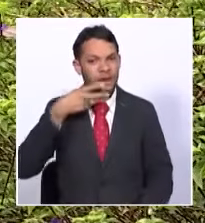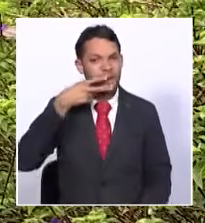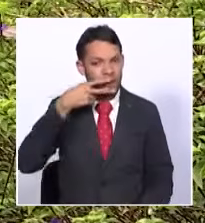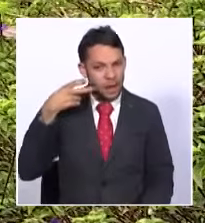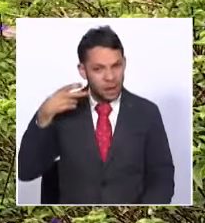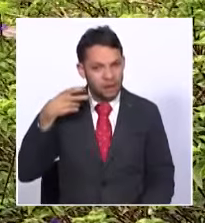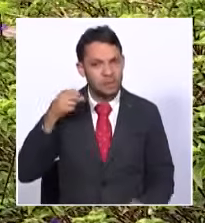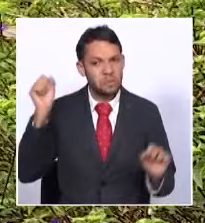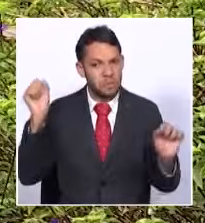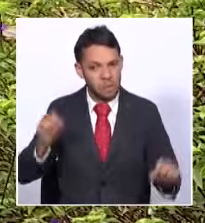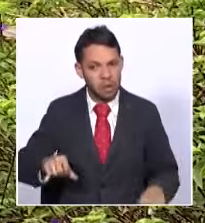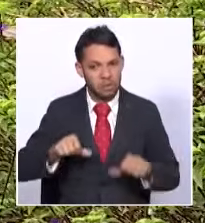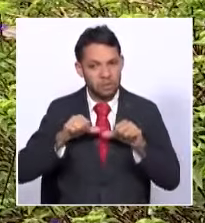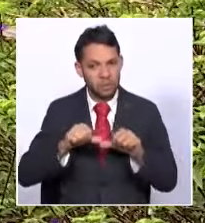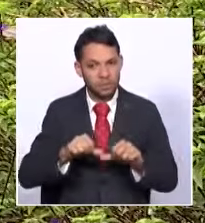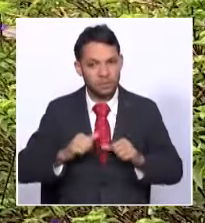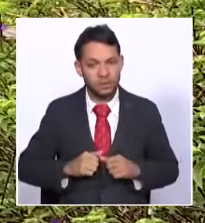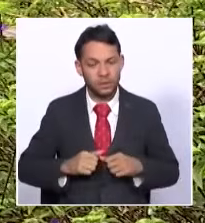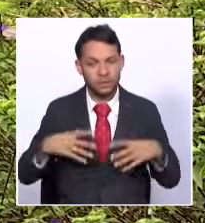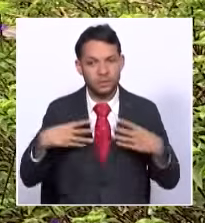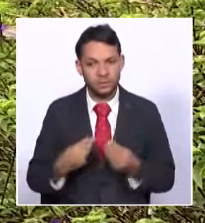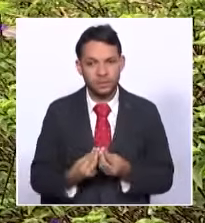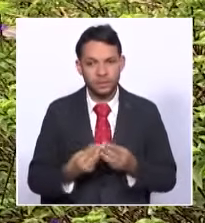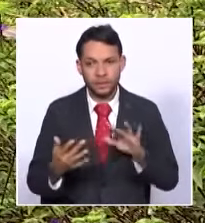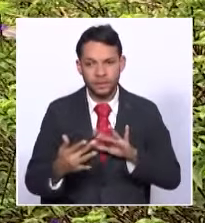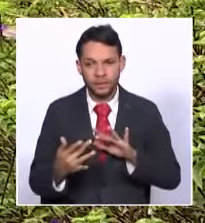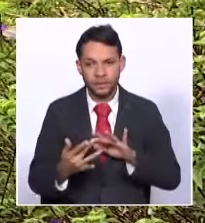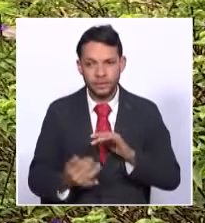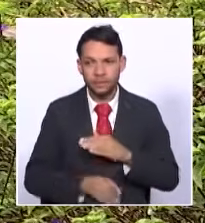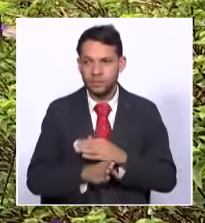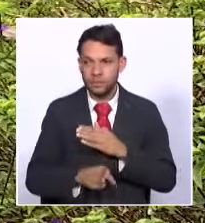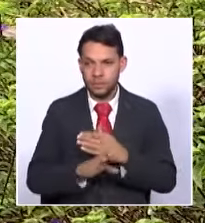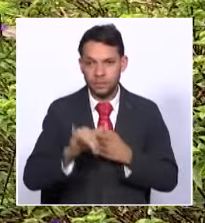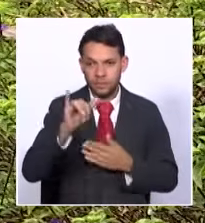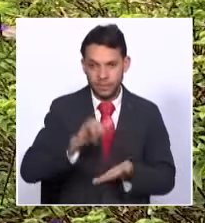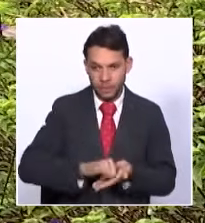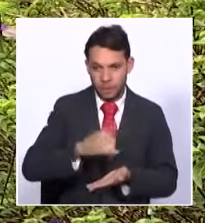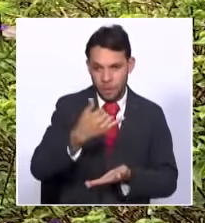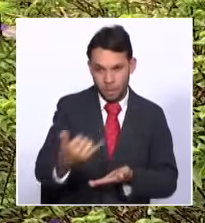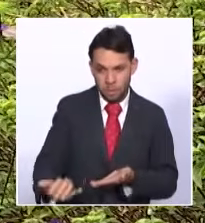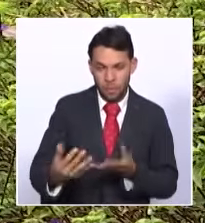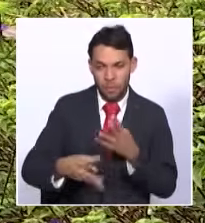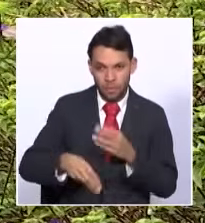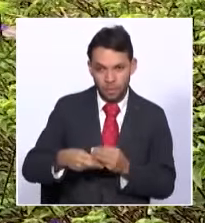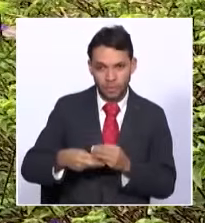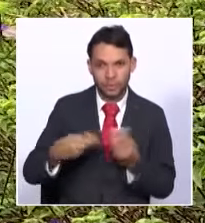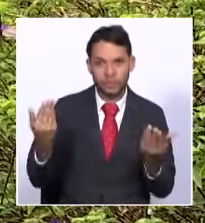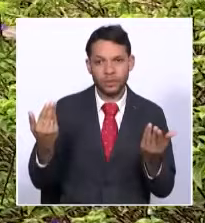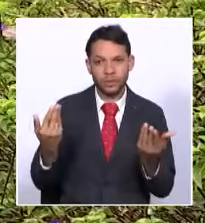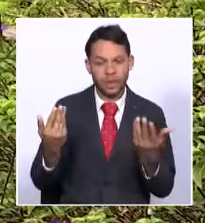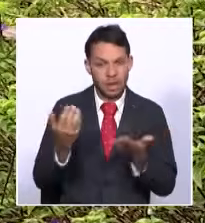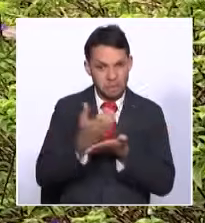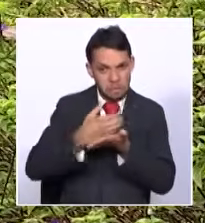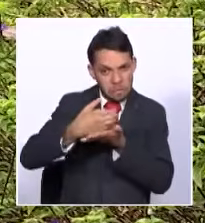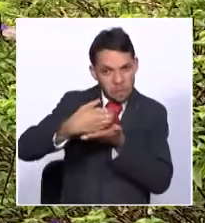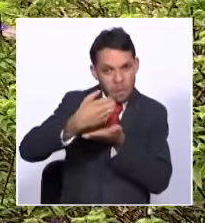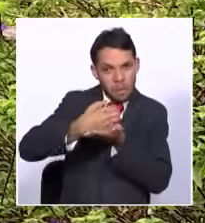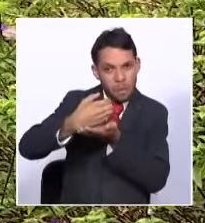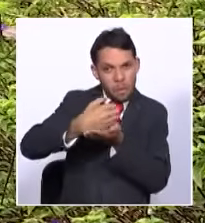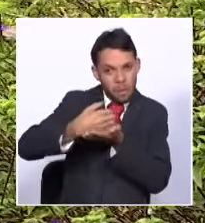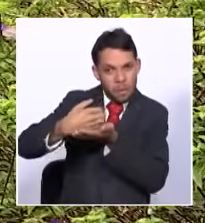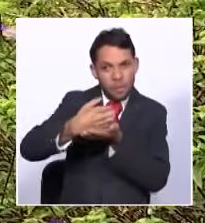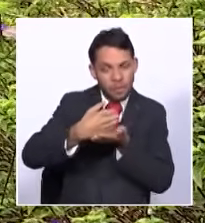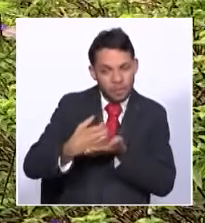ver. Tan raro. Todos los libros ya de farmacología, de